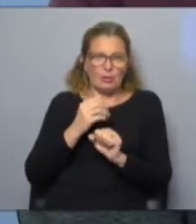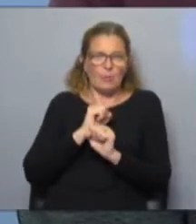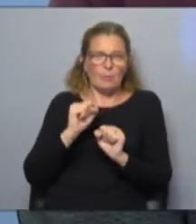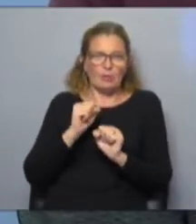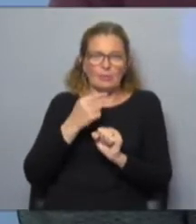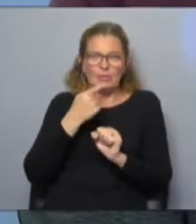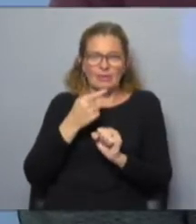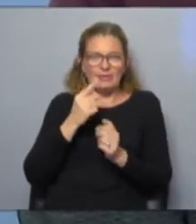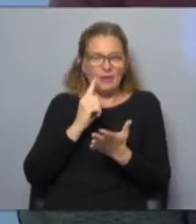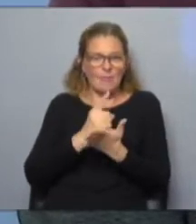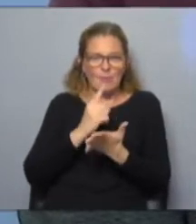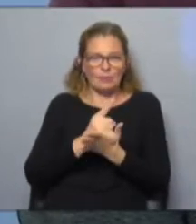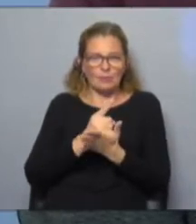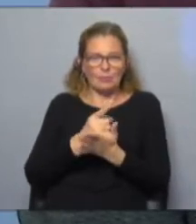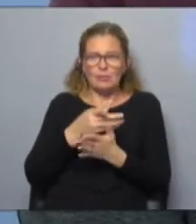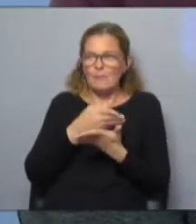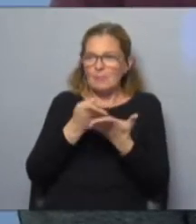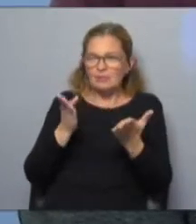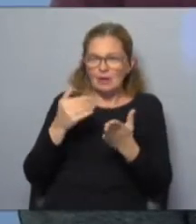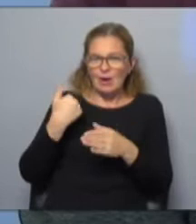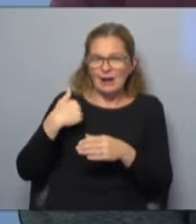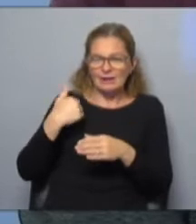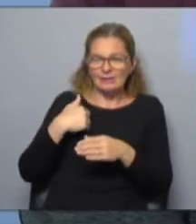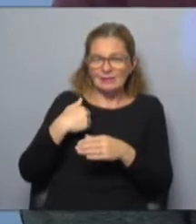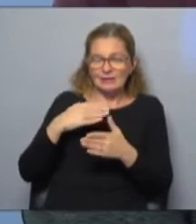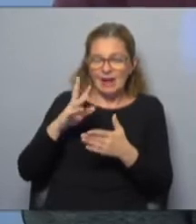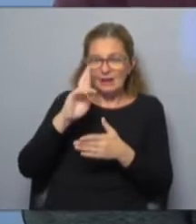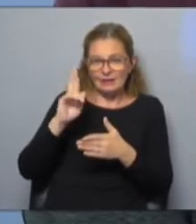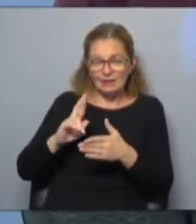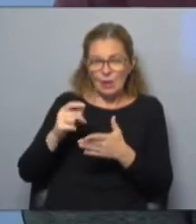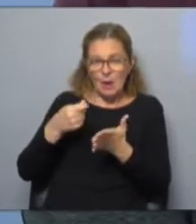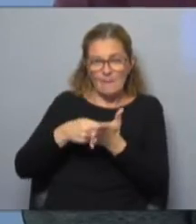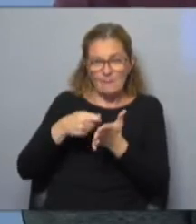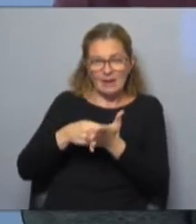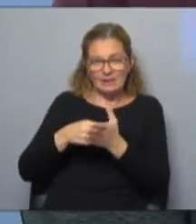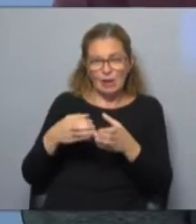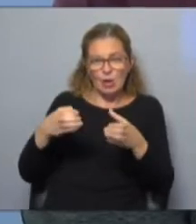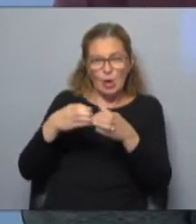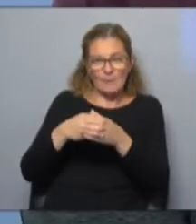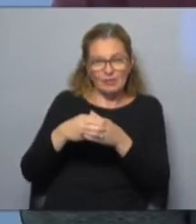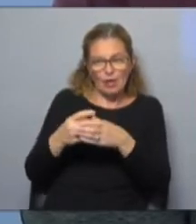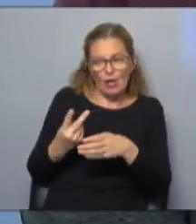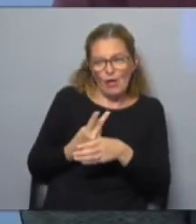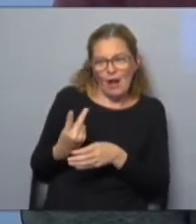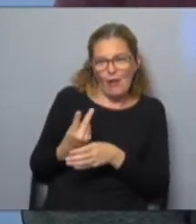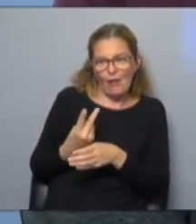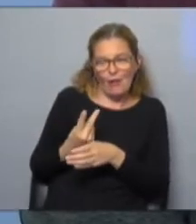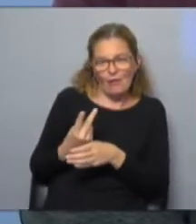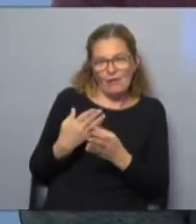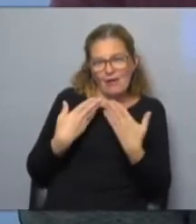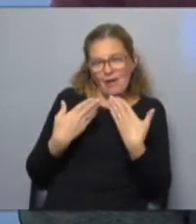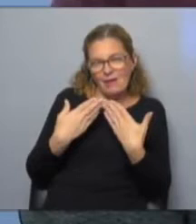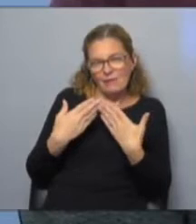podemos definir esa obligación sin consultar con Argentina porque el río de la Plata es administrado por una comisión binacional se habla de la